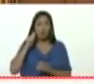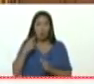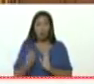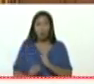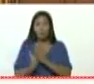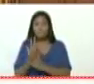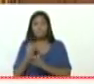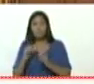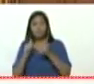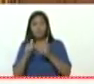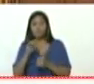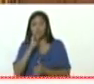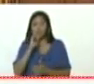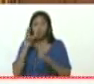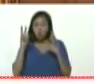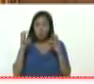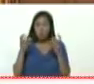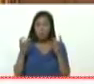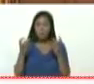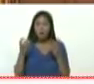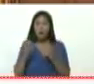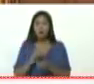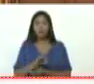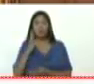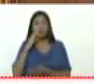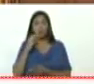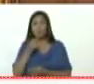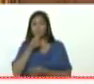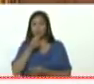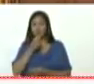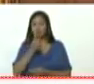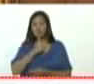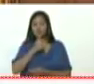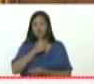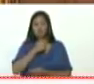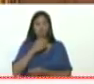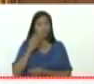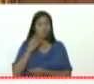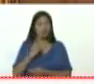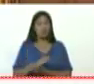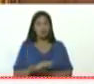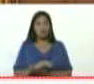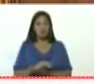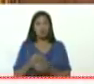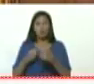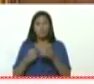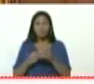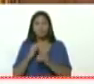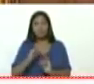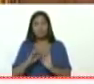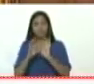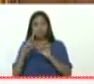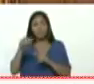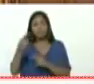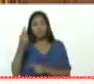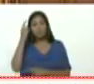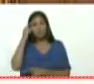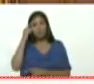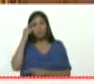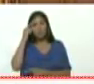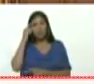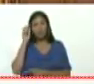primicia. ¿Se va a aguantar un periodista a la impresión del medio para el próximo día un